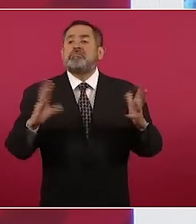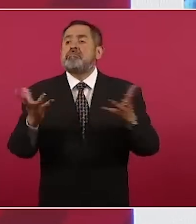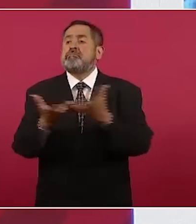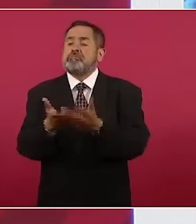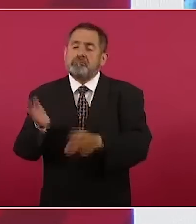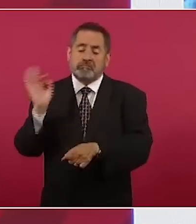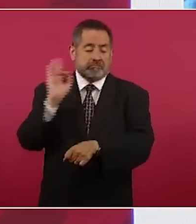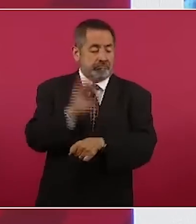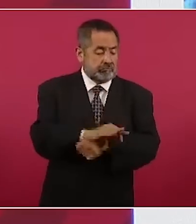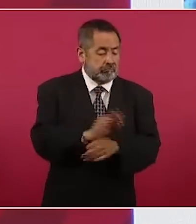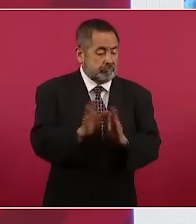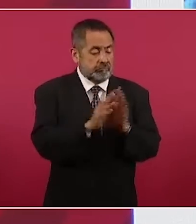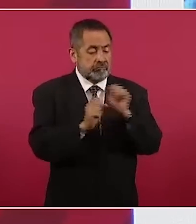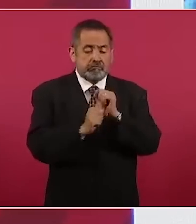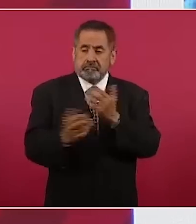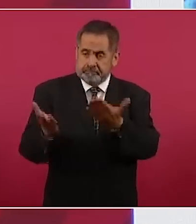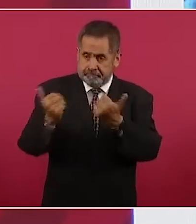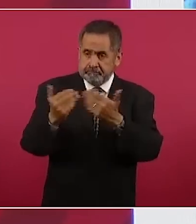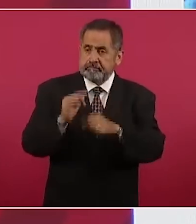nuestra Constitución.